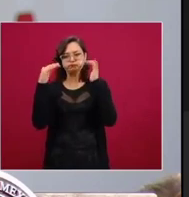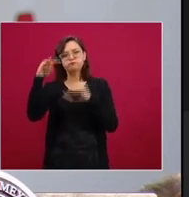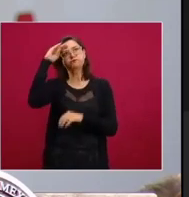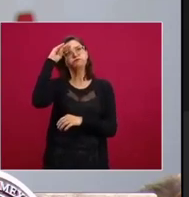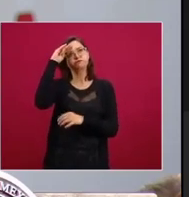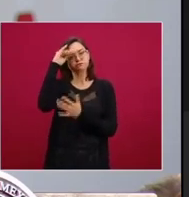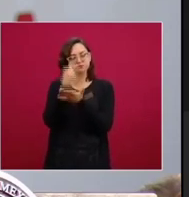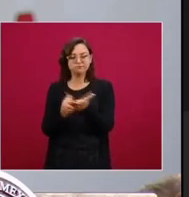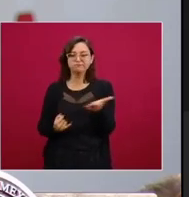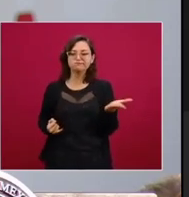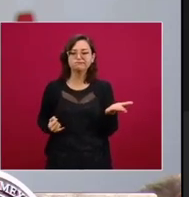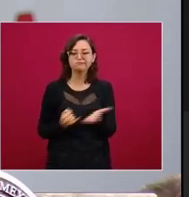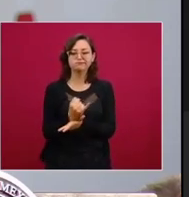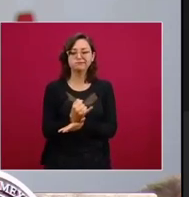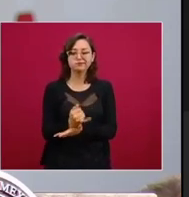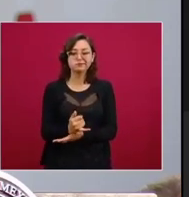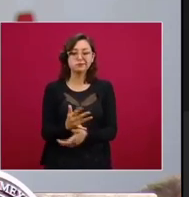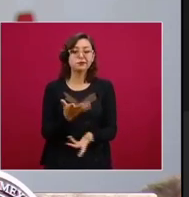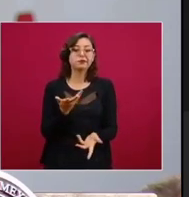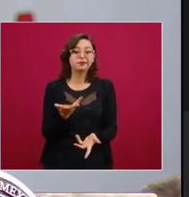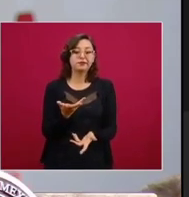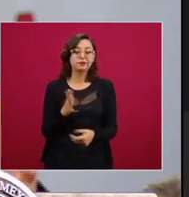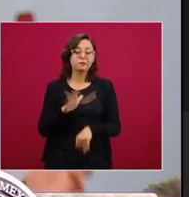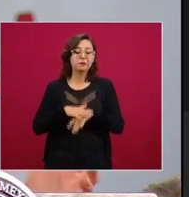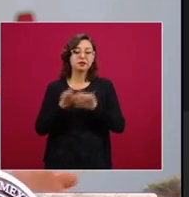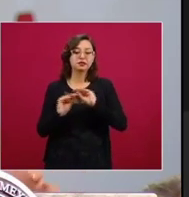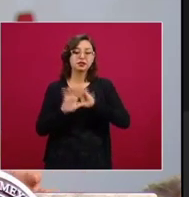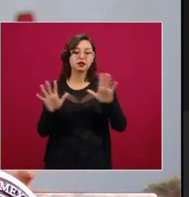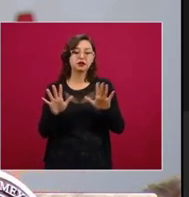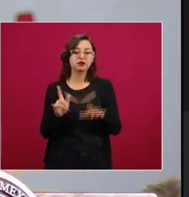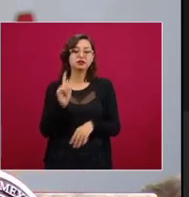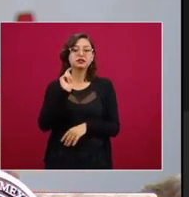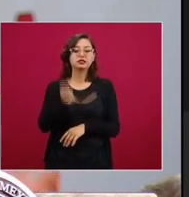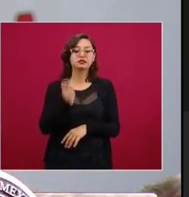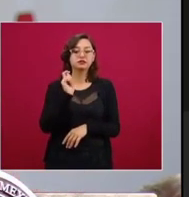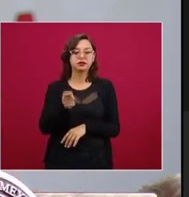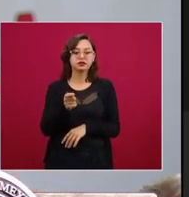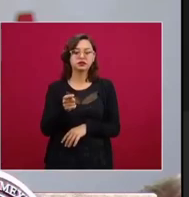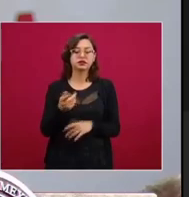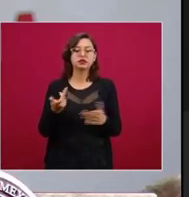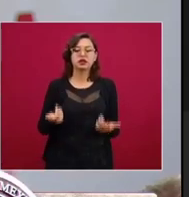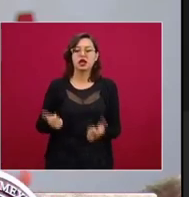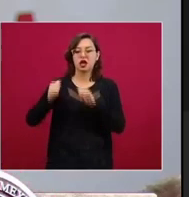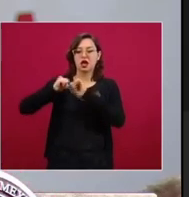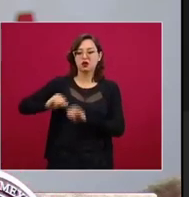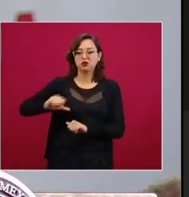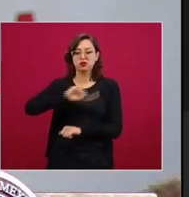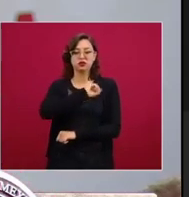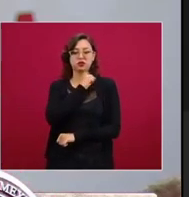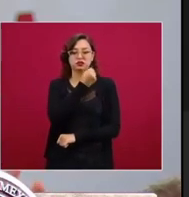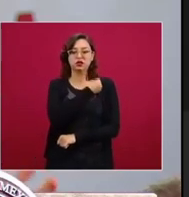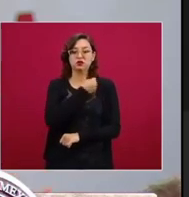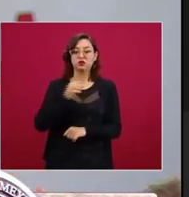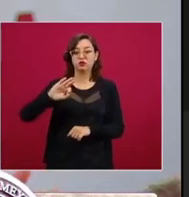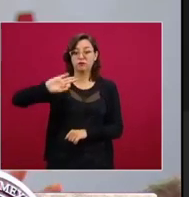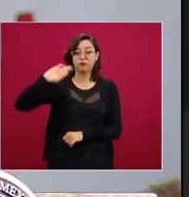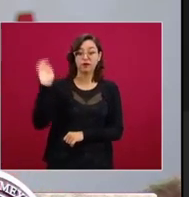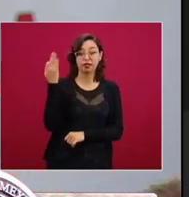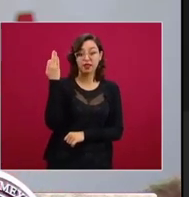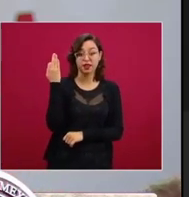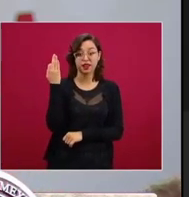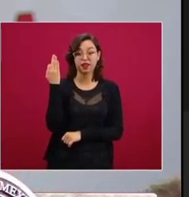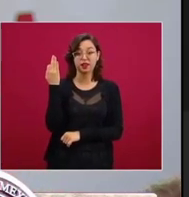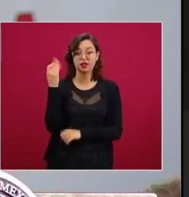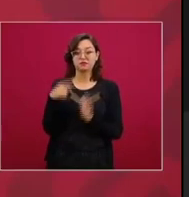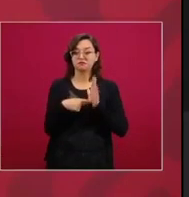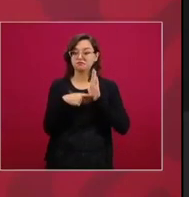cae las atribuciones, domingo, y el marco de competencia en algunos municipios. Y en la mayoría. Todo